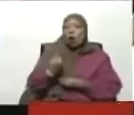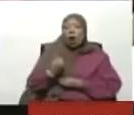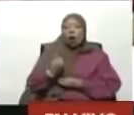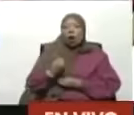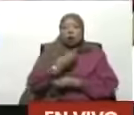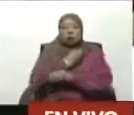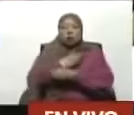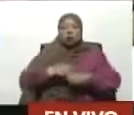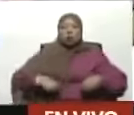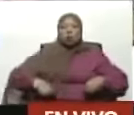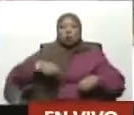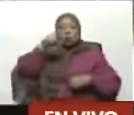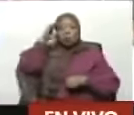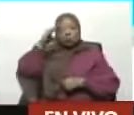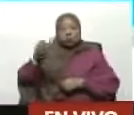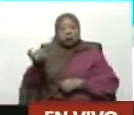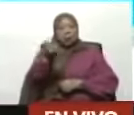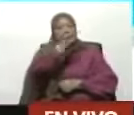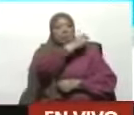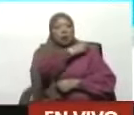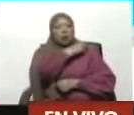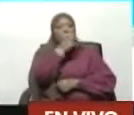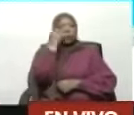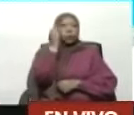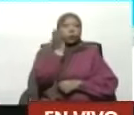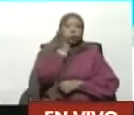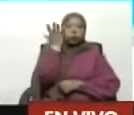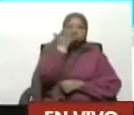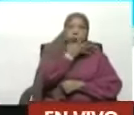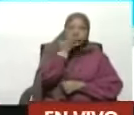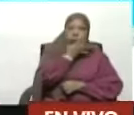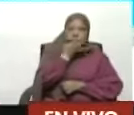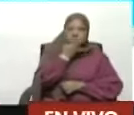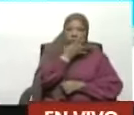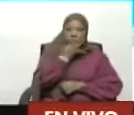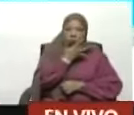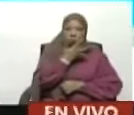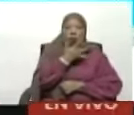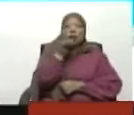General Padrino. General Hernández Lares.